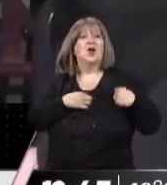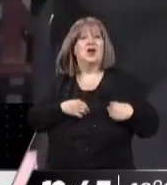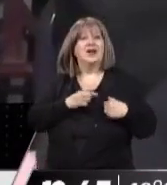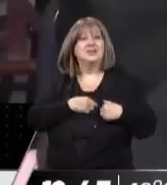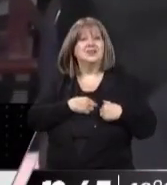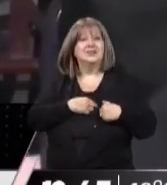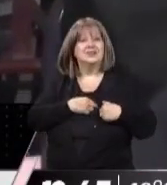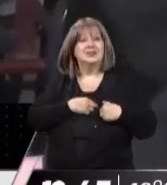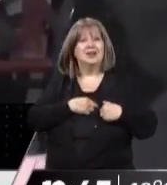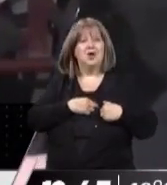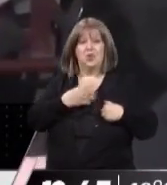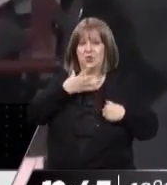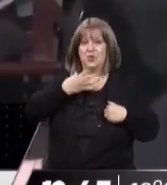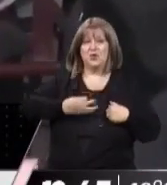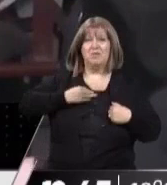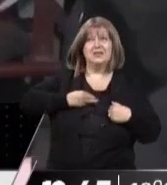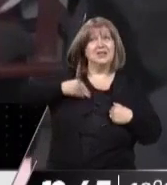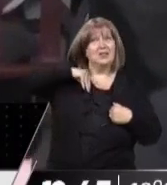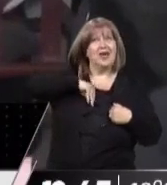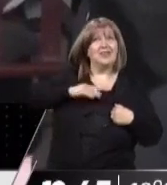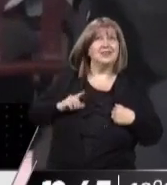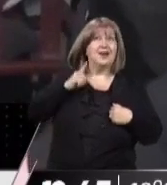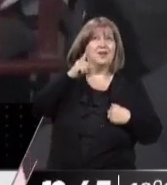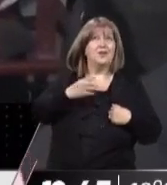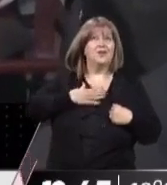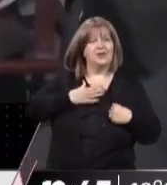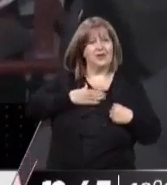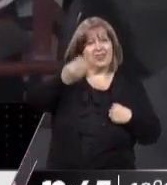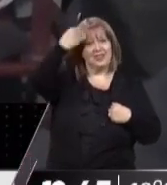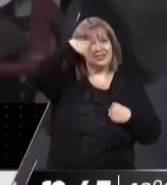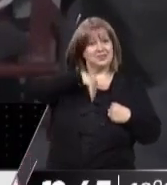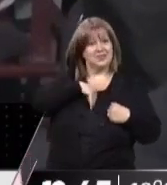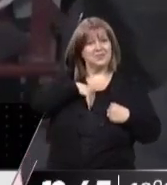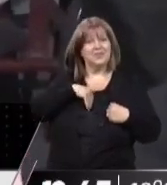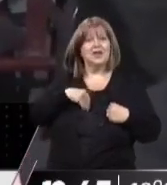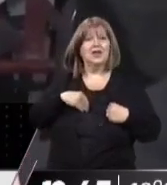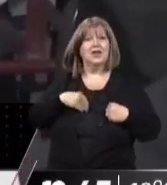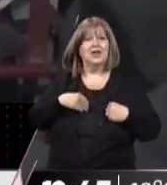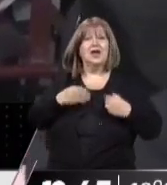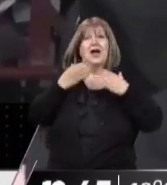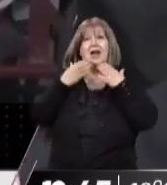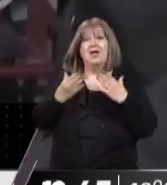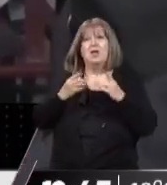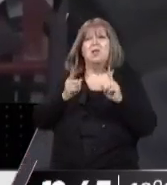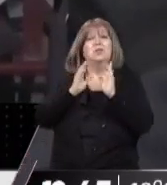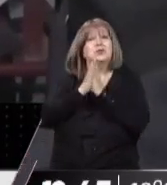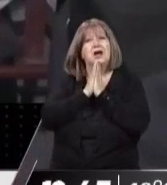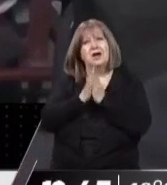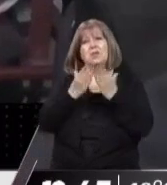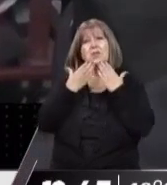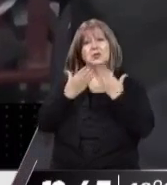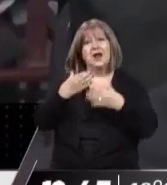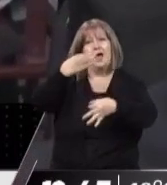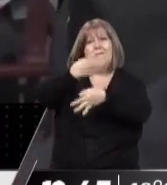mejor. Me siento orgulloso por lo que estoy haciendo, y le agradezco a la maestra,